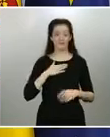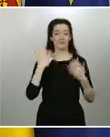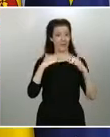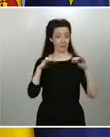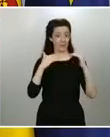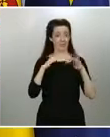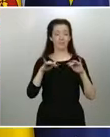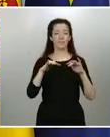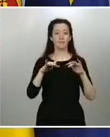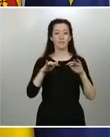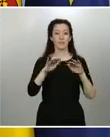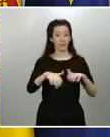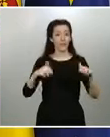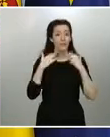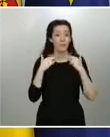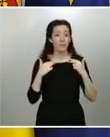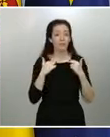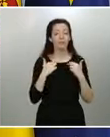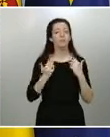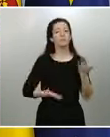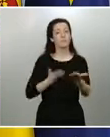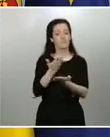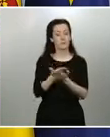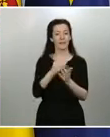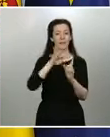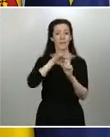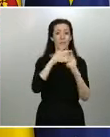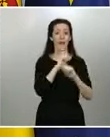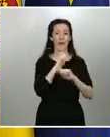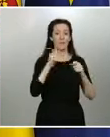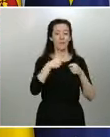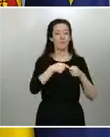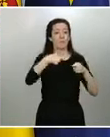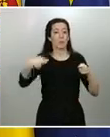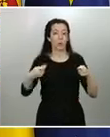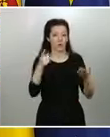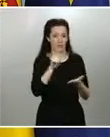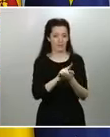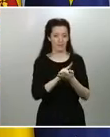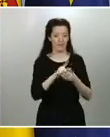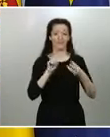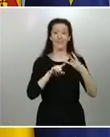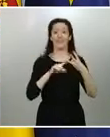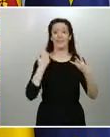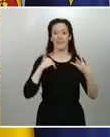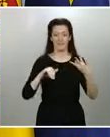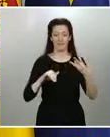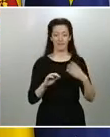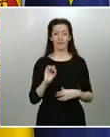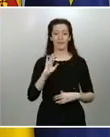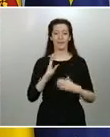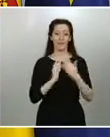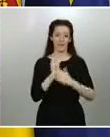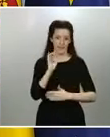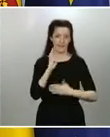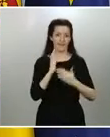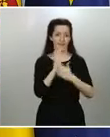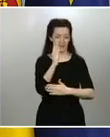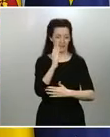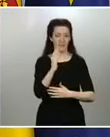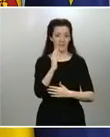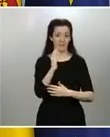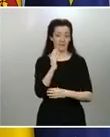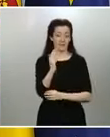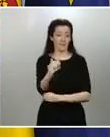tercera prórroga que sometemos cada 15 días para buscar esa aprobación pero al mismo tiempo y simultáneamente